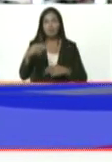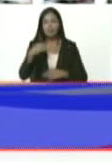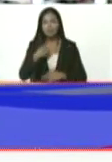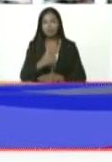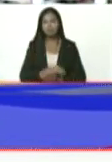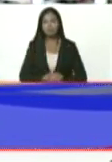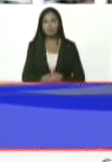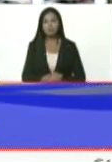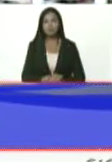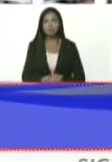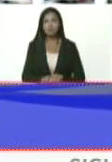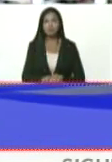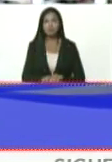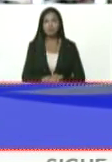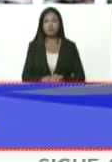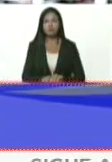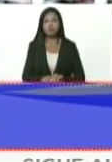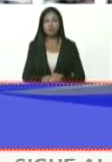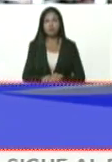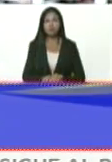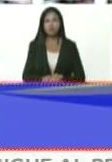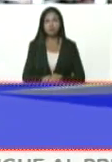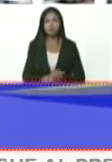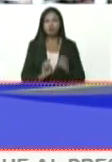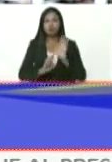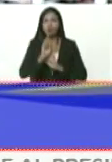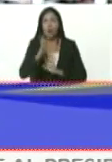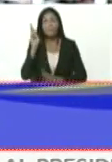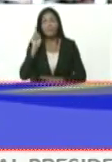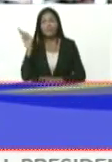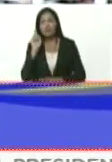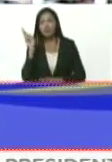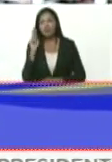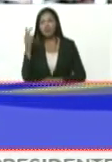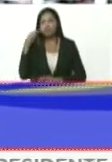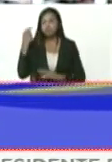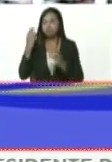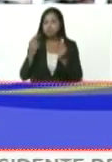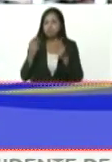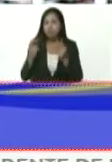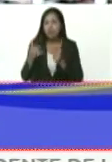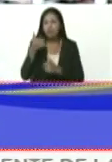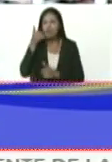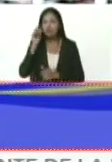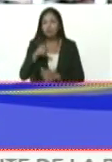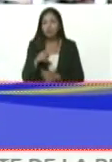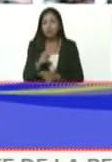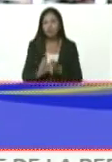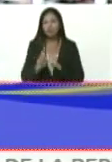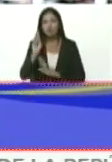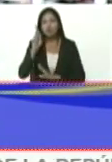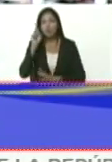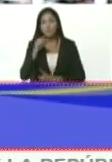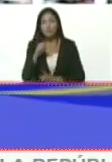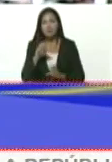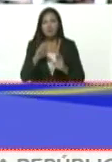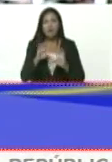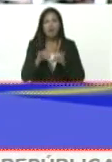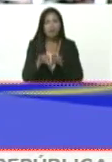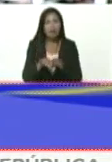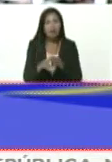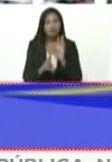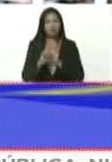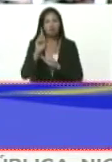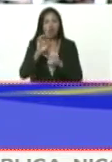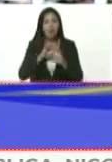atención. Súbale el volumen a la radio, súbale el volumen al teléfono, súbale el volumen a la laptop, súbale el volumen